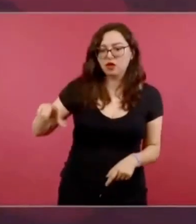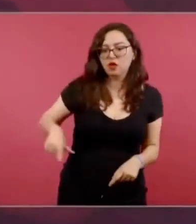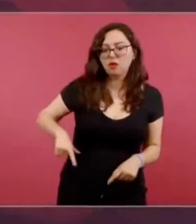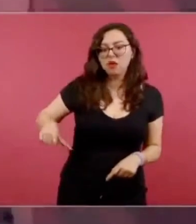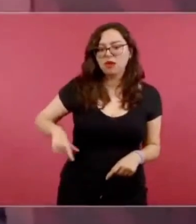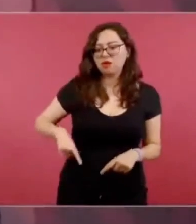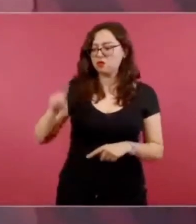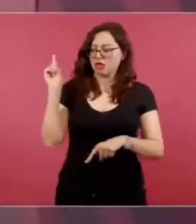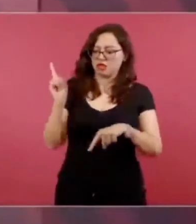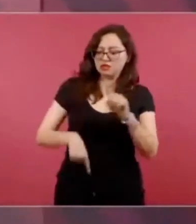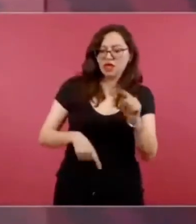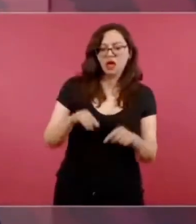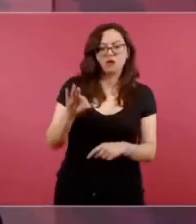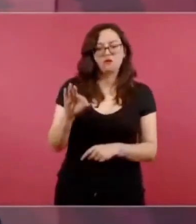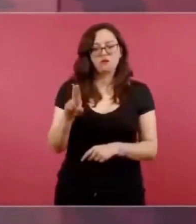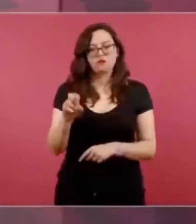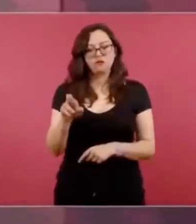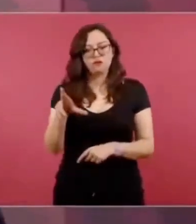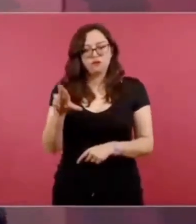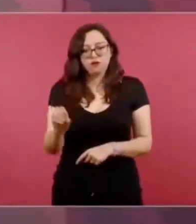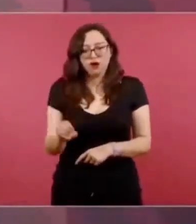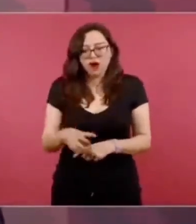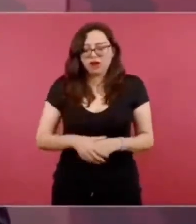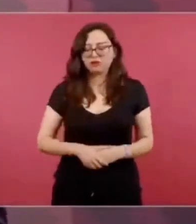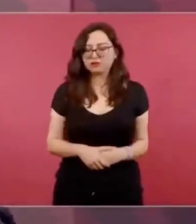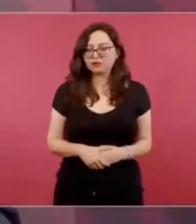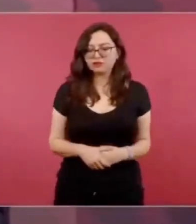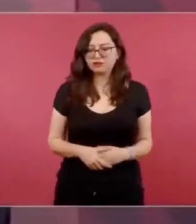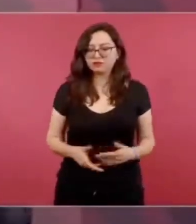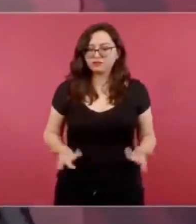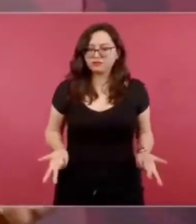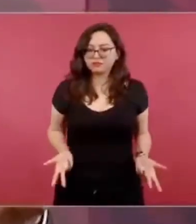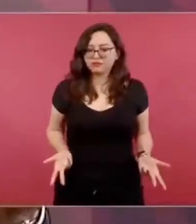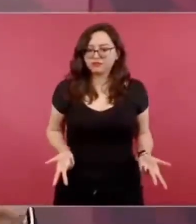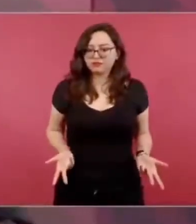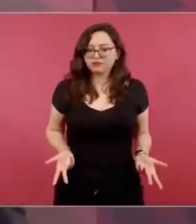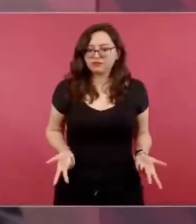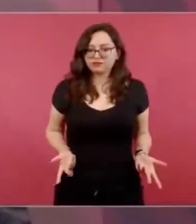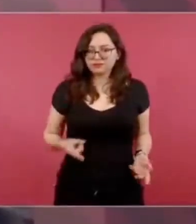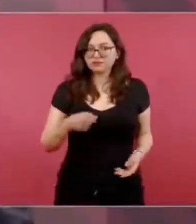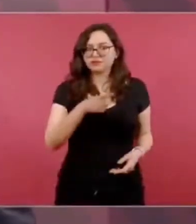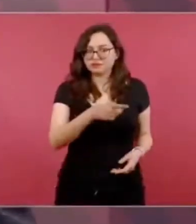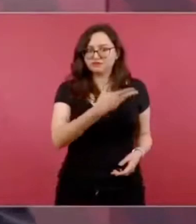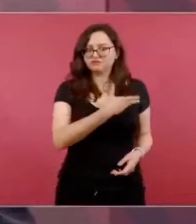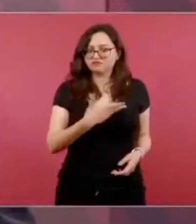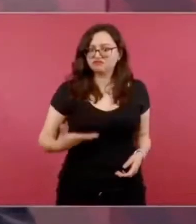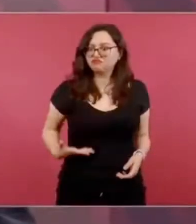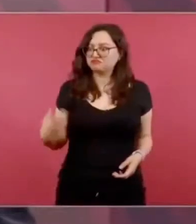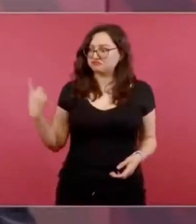Es que hace falta refrescar un poco la memoria,